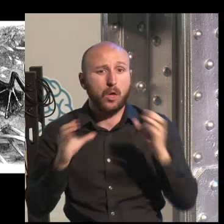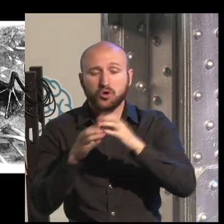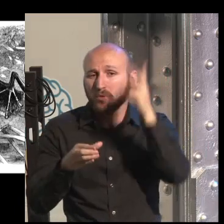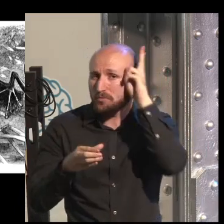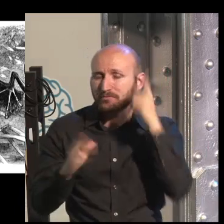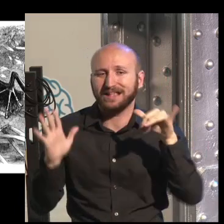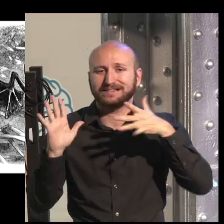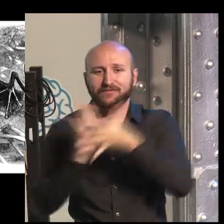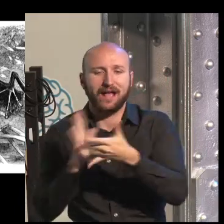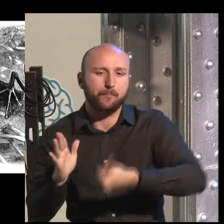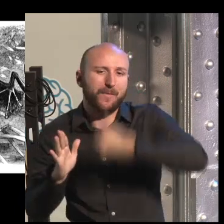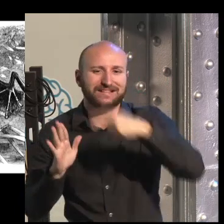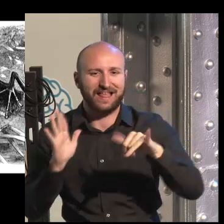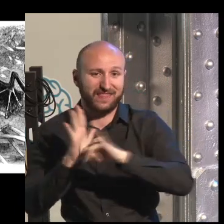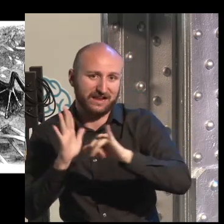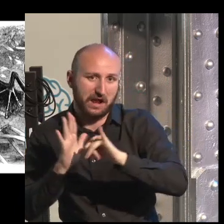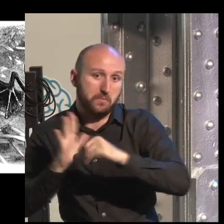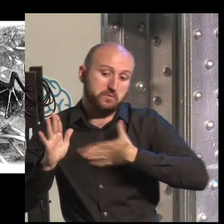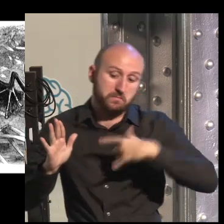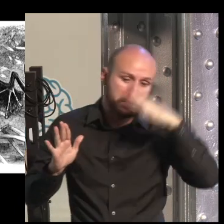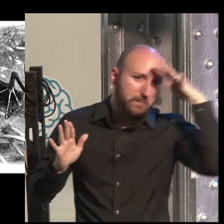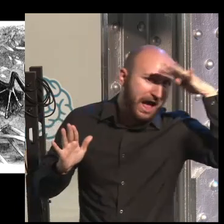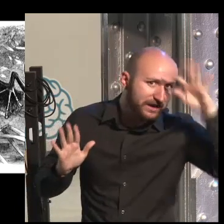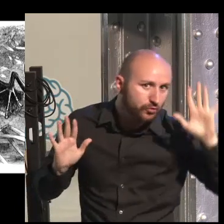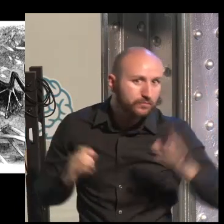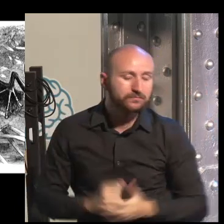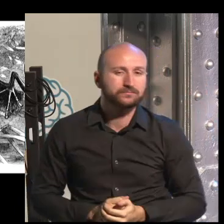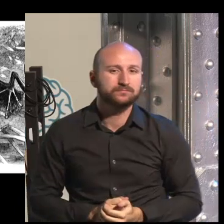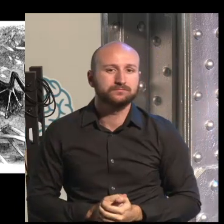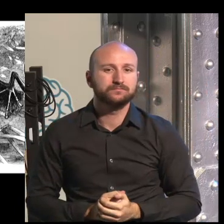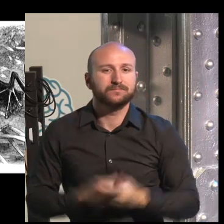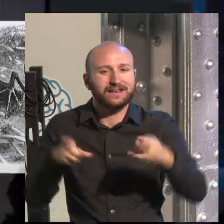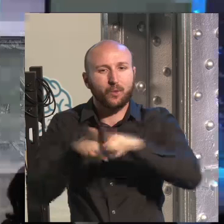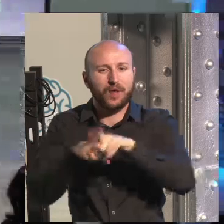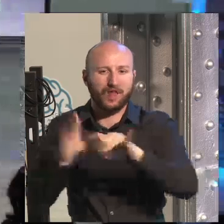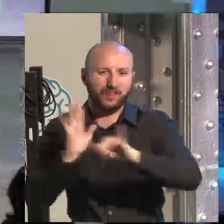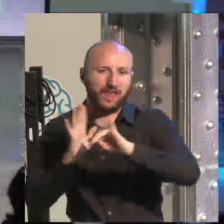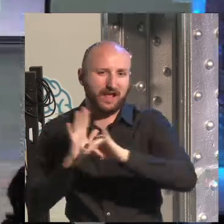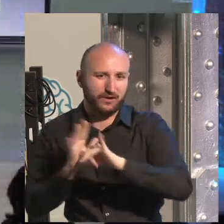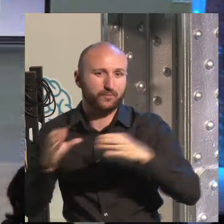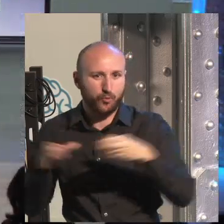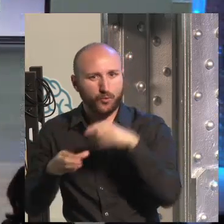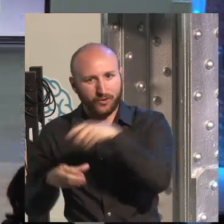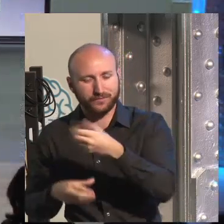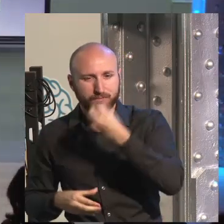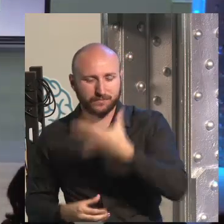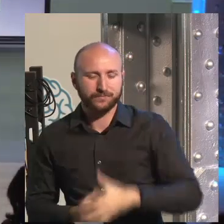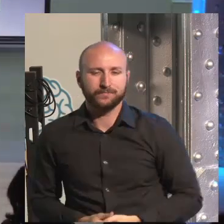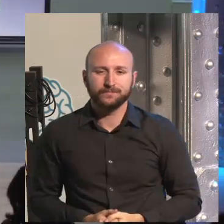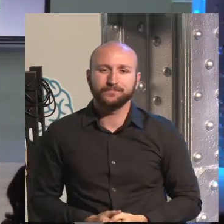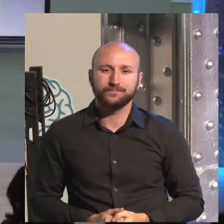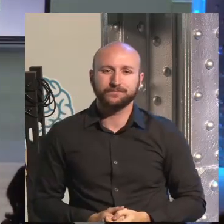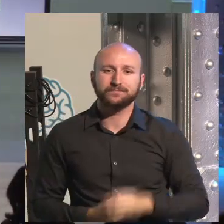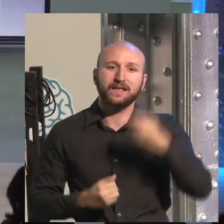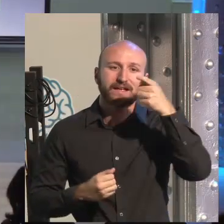cercano. Podemos imaginar, ¿no? Podemos interpretar que era mucho más próximo. Y Wallace conocía a